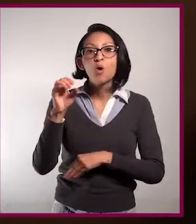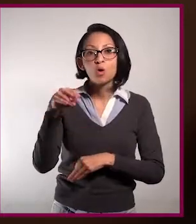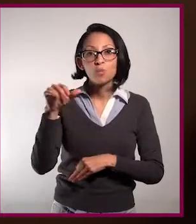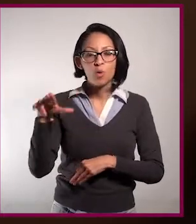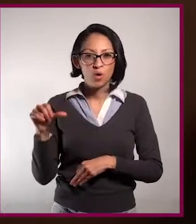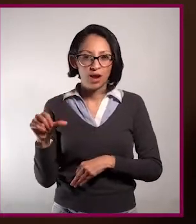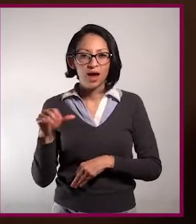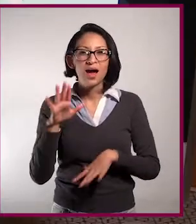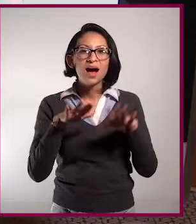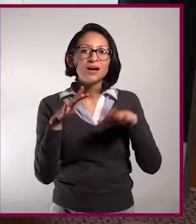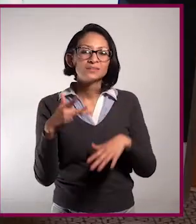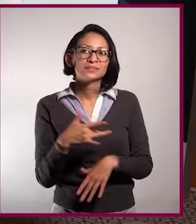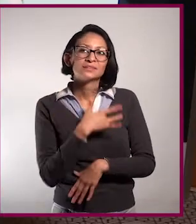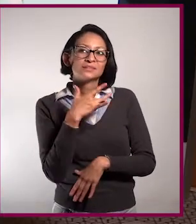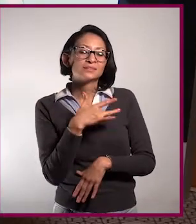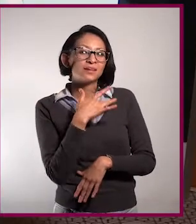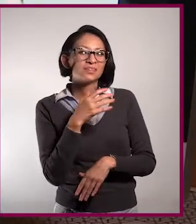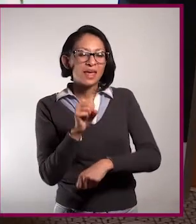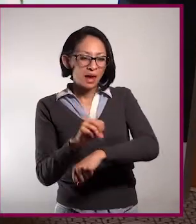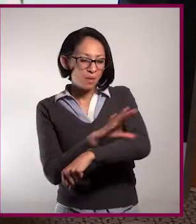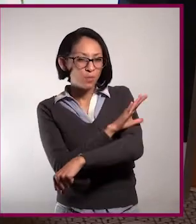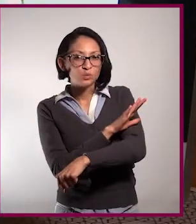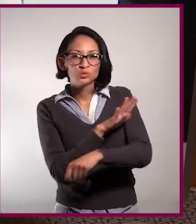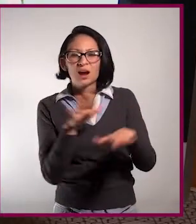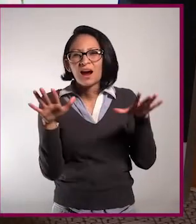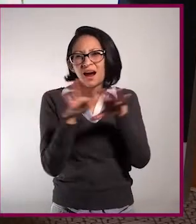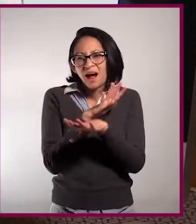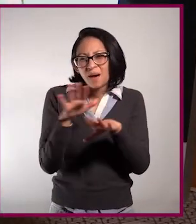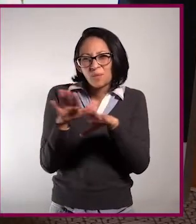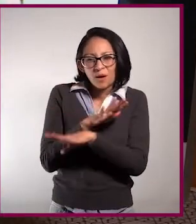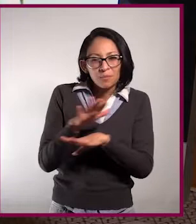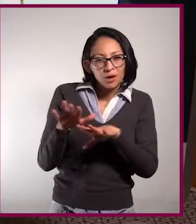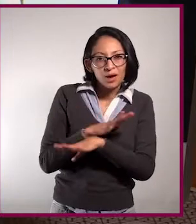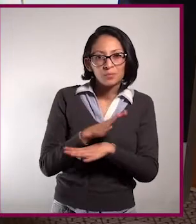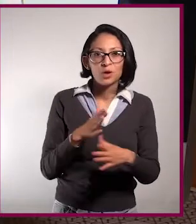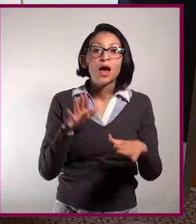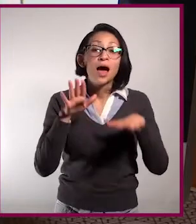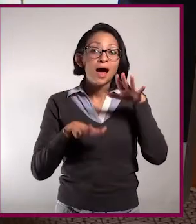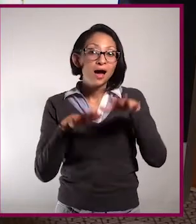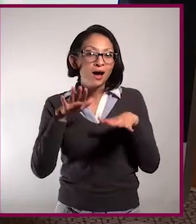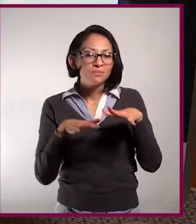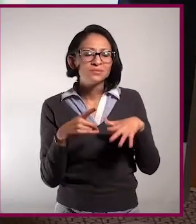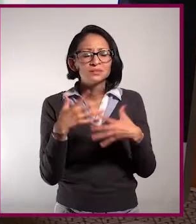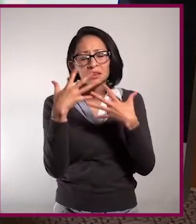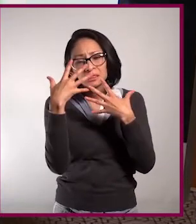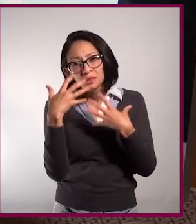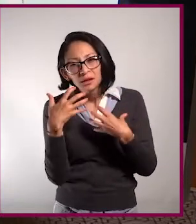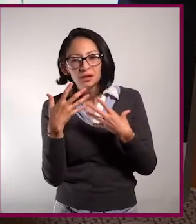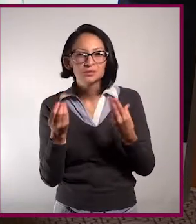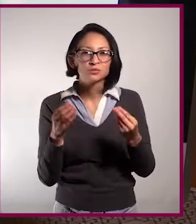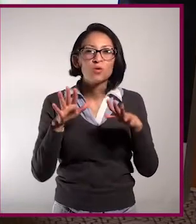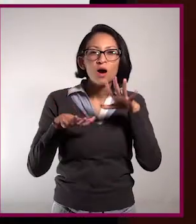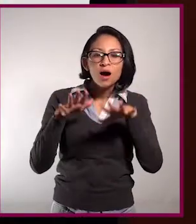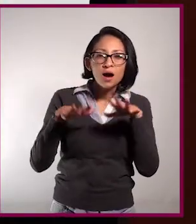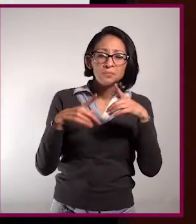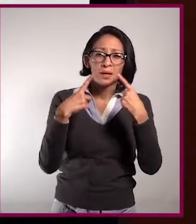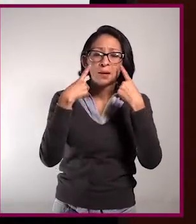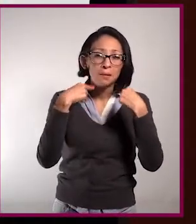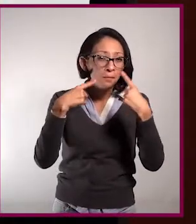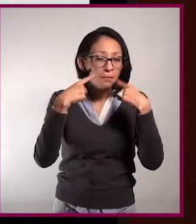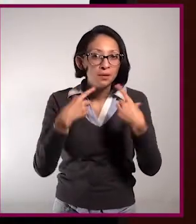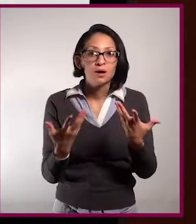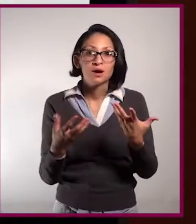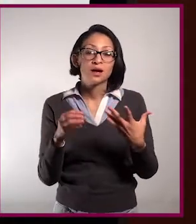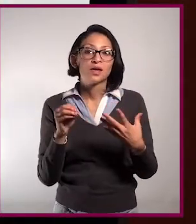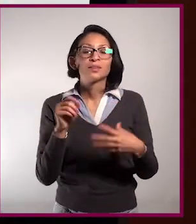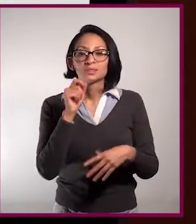que presentan labilidad emocional, o sea, cambios en su comportamiento. O sea, hay mujeres que inclusive se deprimen, que quieren llorar